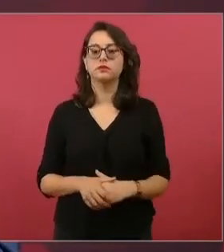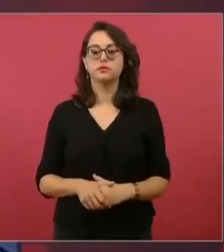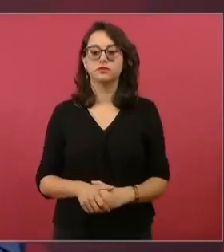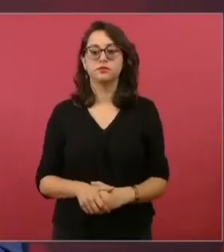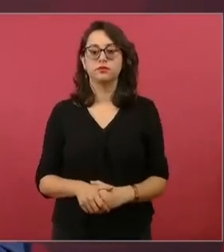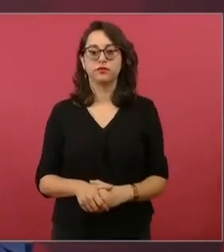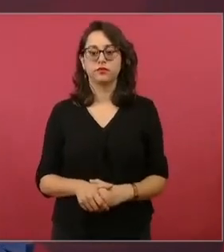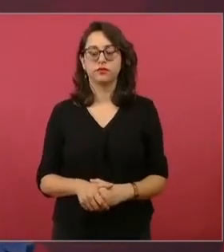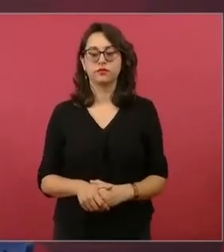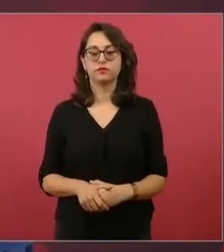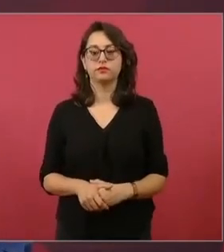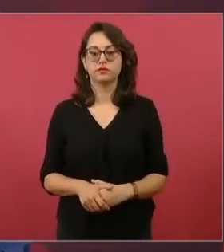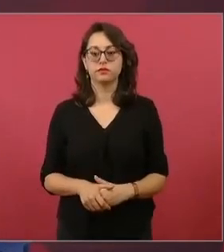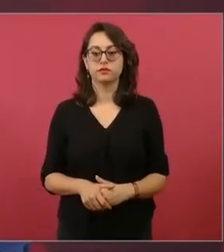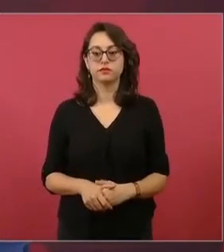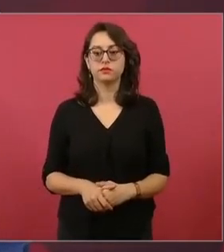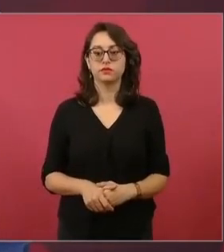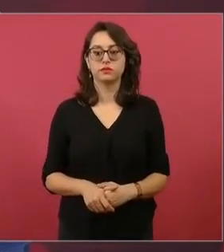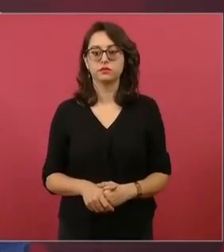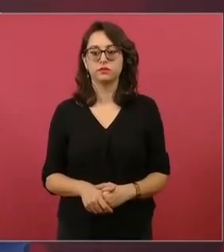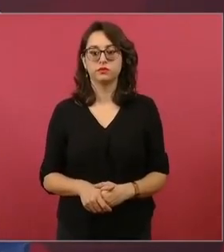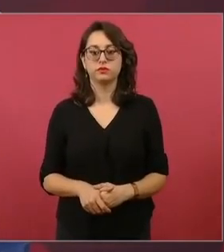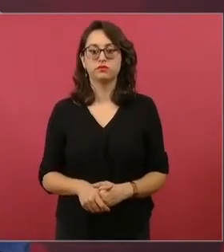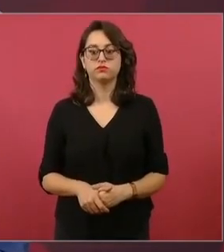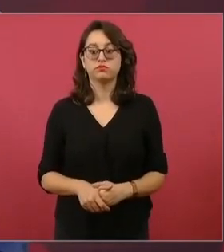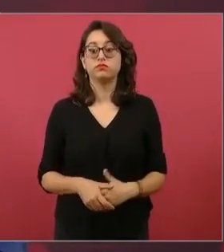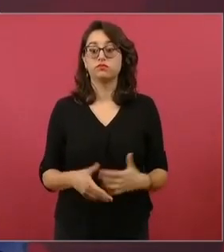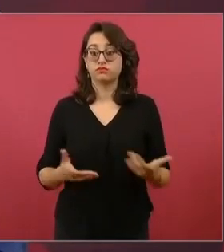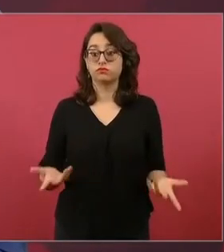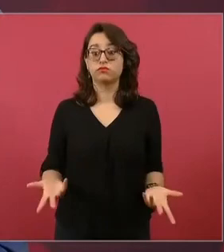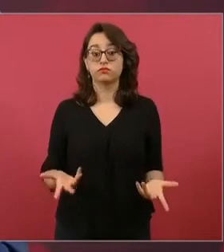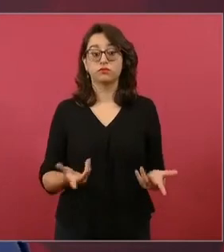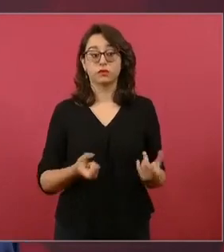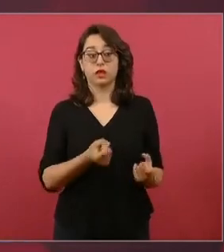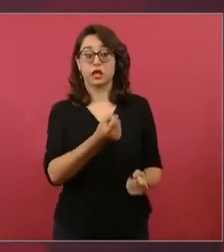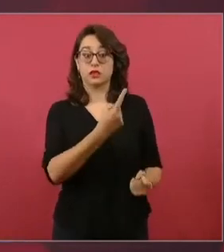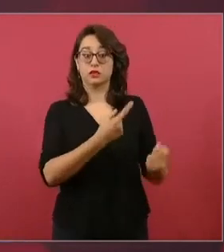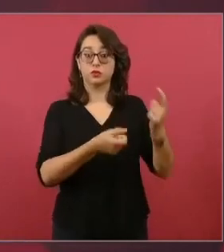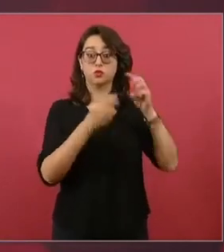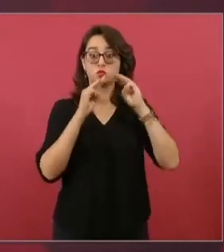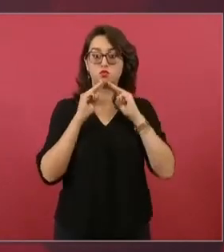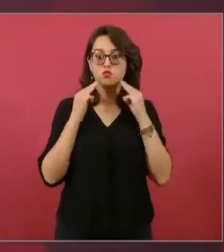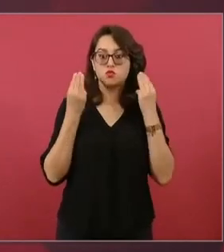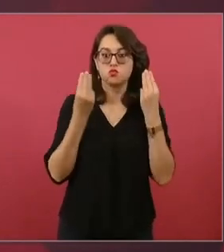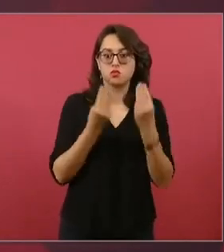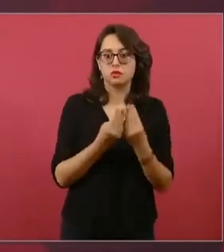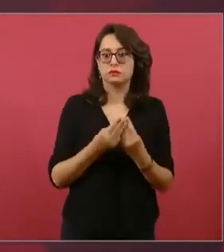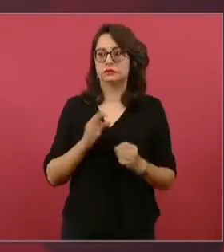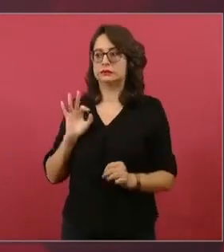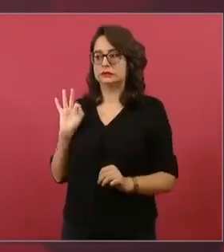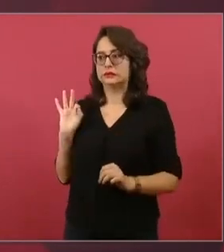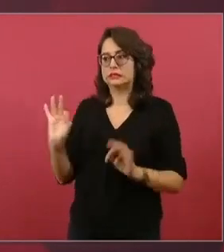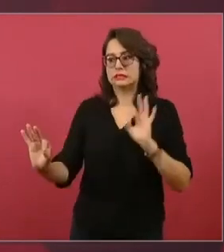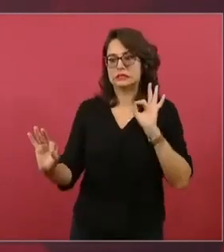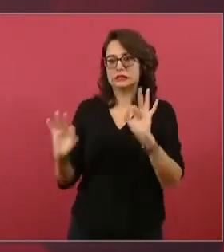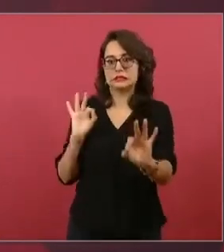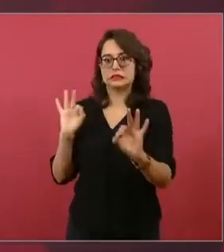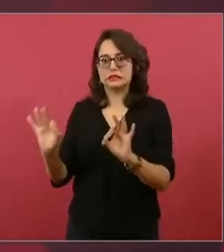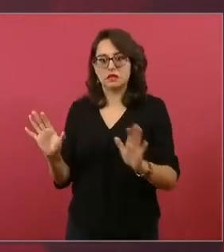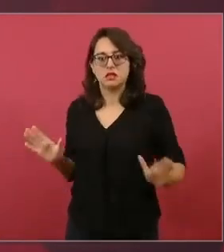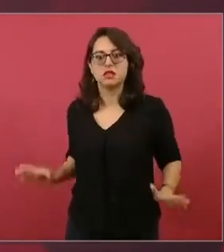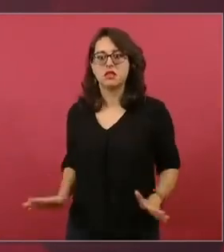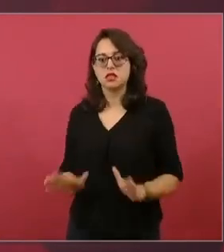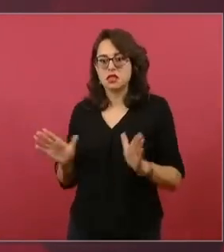fomentar el consumo interno y no han podido porque existe